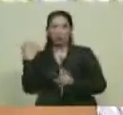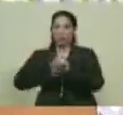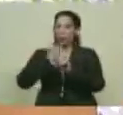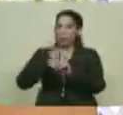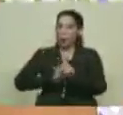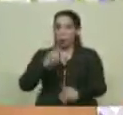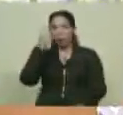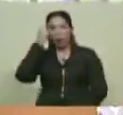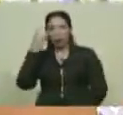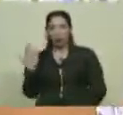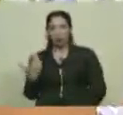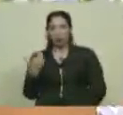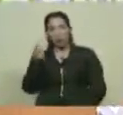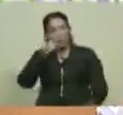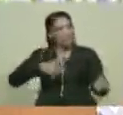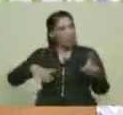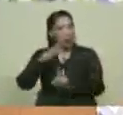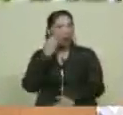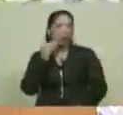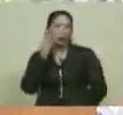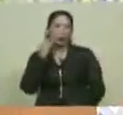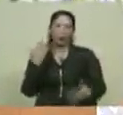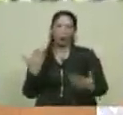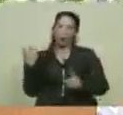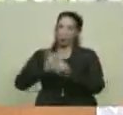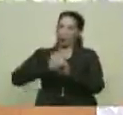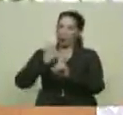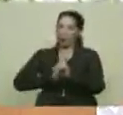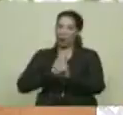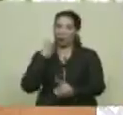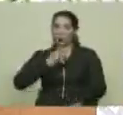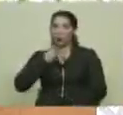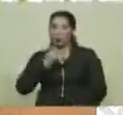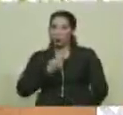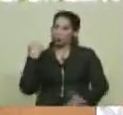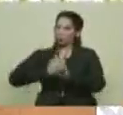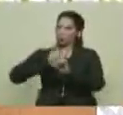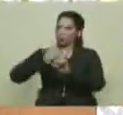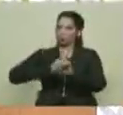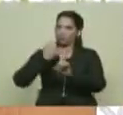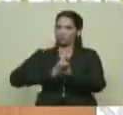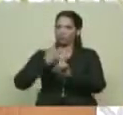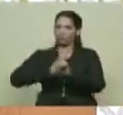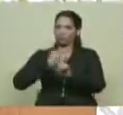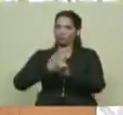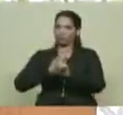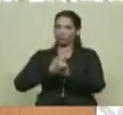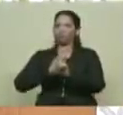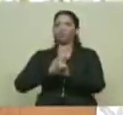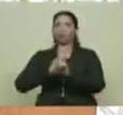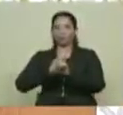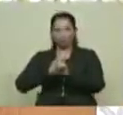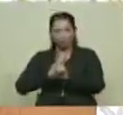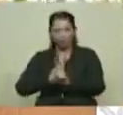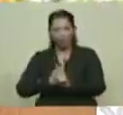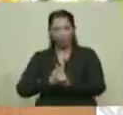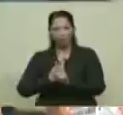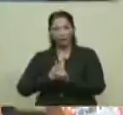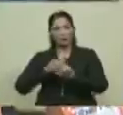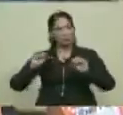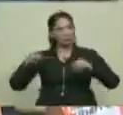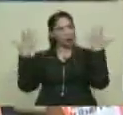No, este pueblo está acostumbrado a luchar. La juventud de Venezuela está acostumbrada a luchar, a perseverar y a